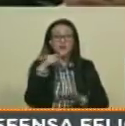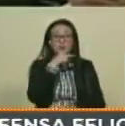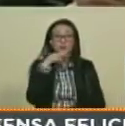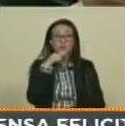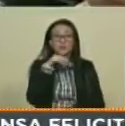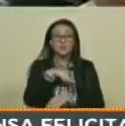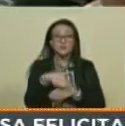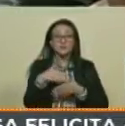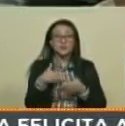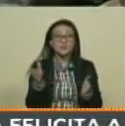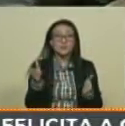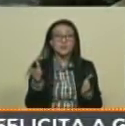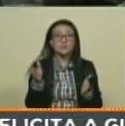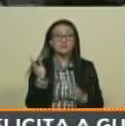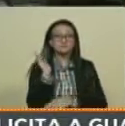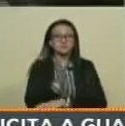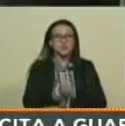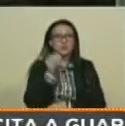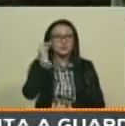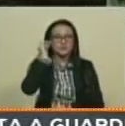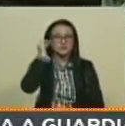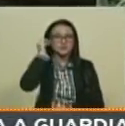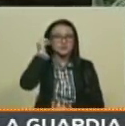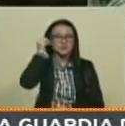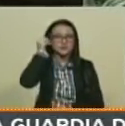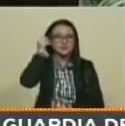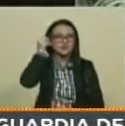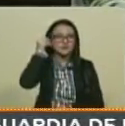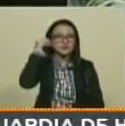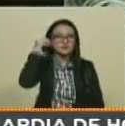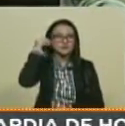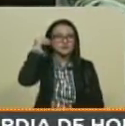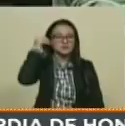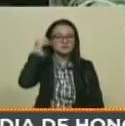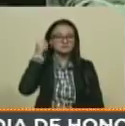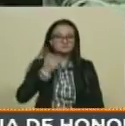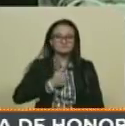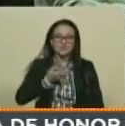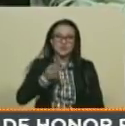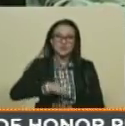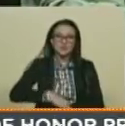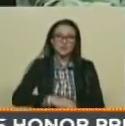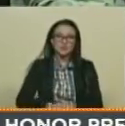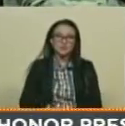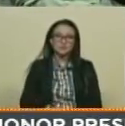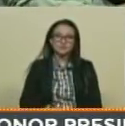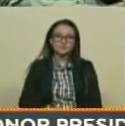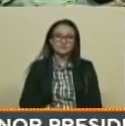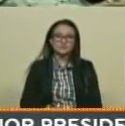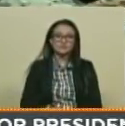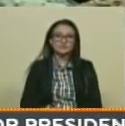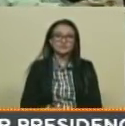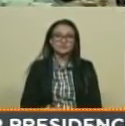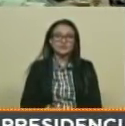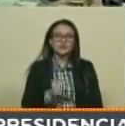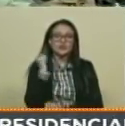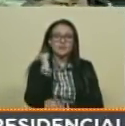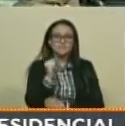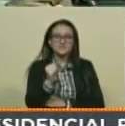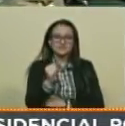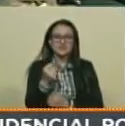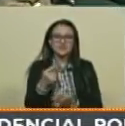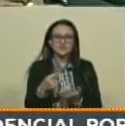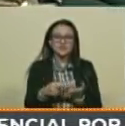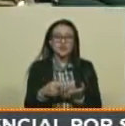el Ministerio Público acusó al responsable de este lamentable hecho por los delitos de homicidio calificado